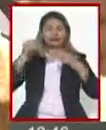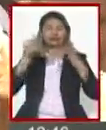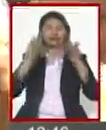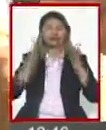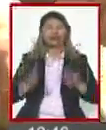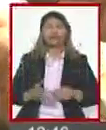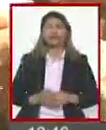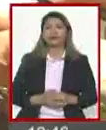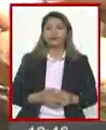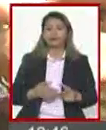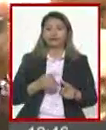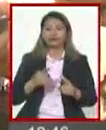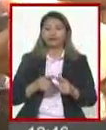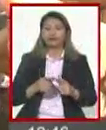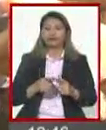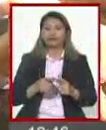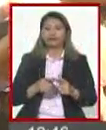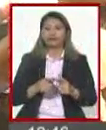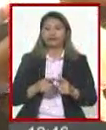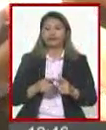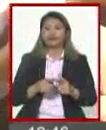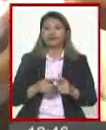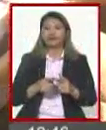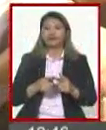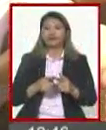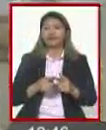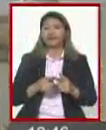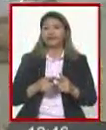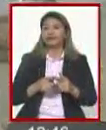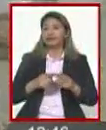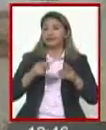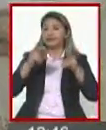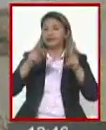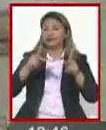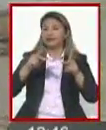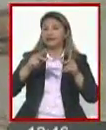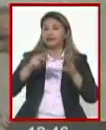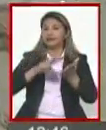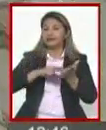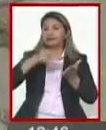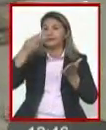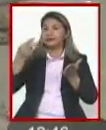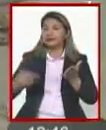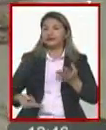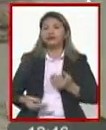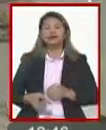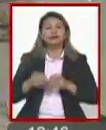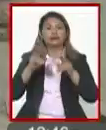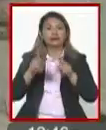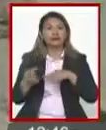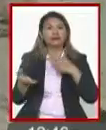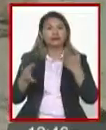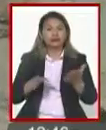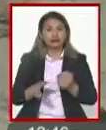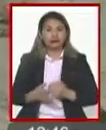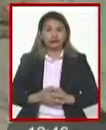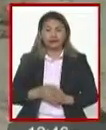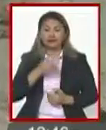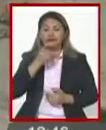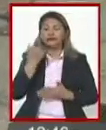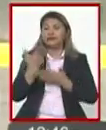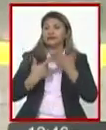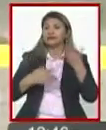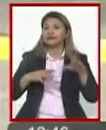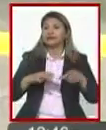En esta circunstancia, que había caído el guinche, como también había caído el operador, que en este caso era la persona fallecida. Lo que corresponde ahora